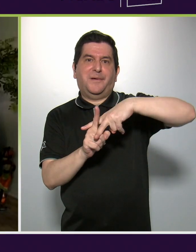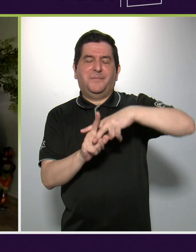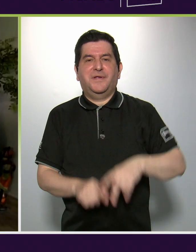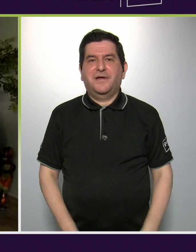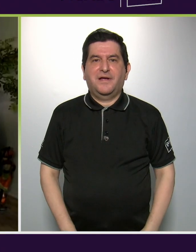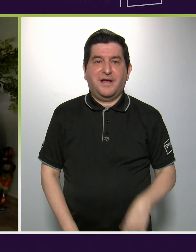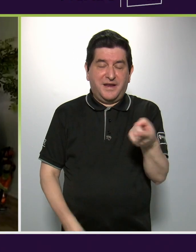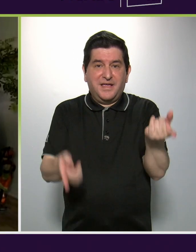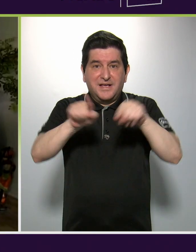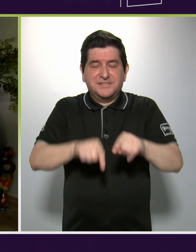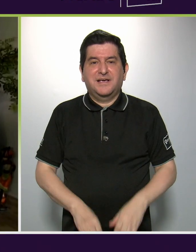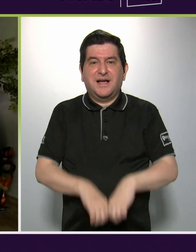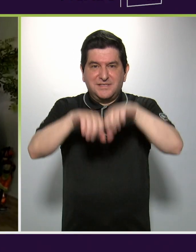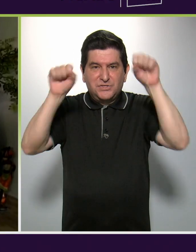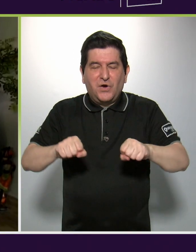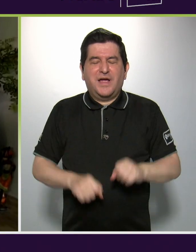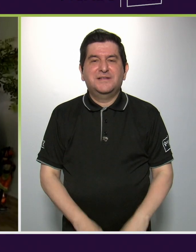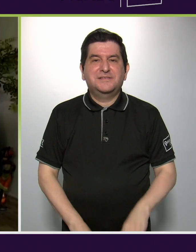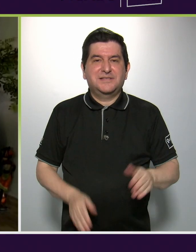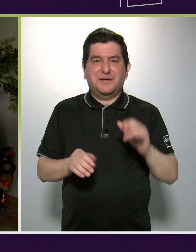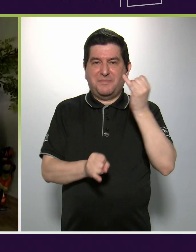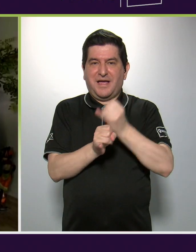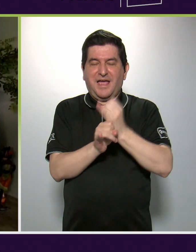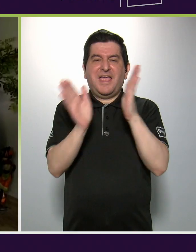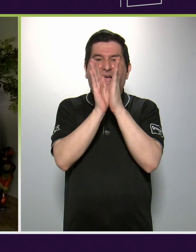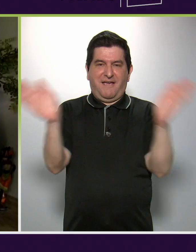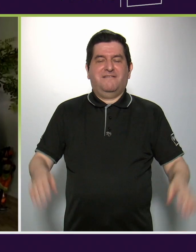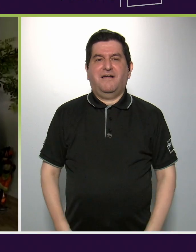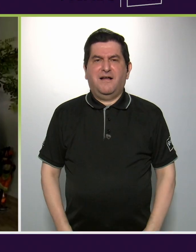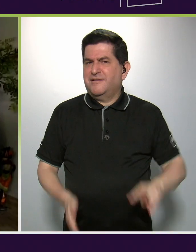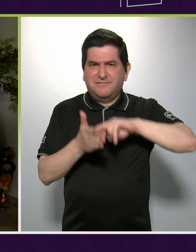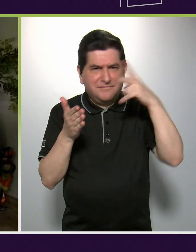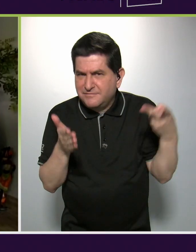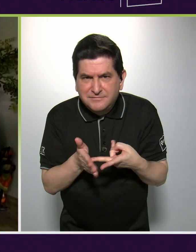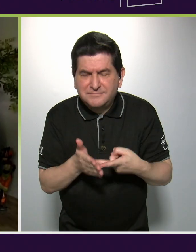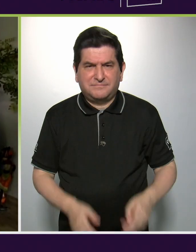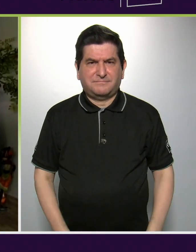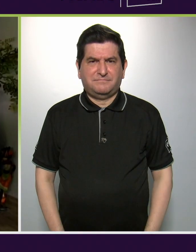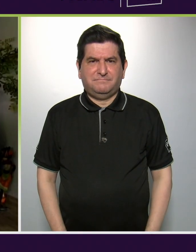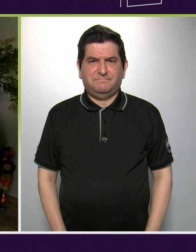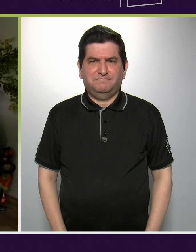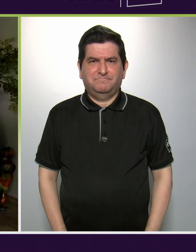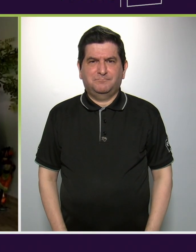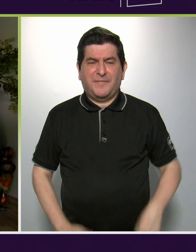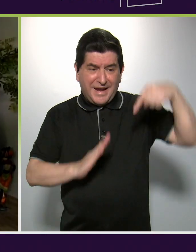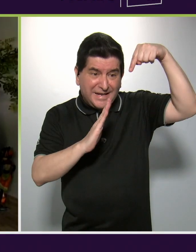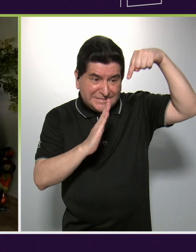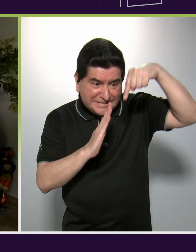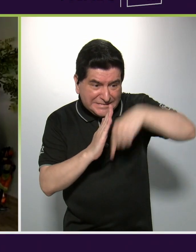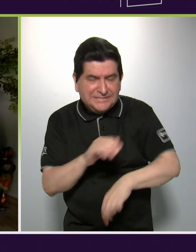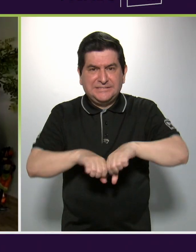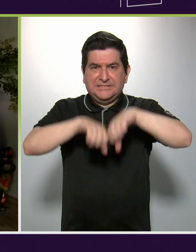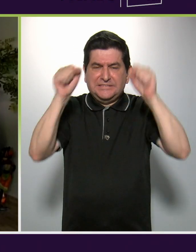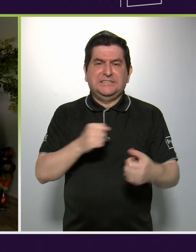Esto ha significado un recrudecimiento de las situaciones de pobreza que enfrentan las familias en situación de discapacidad y